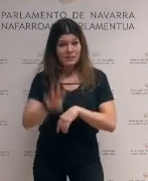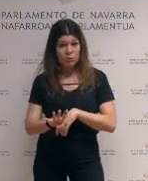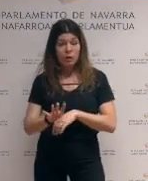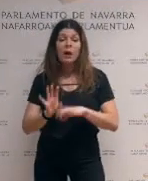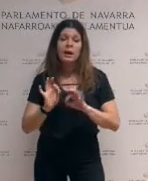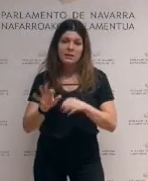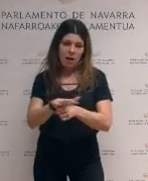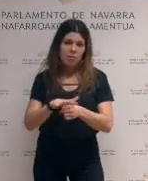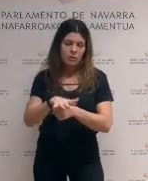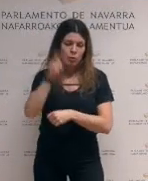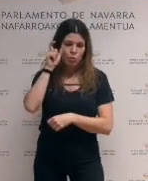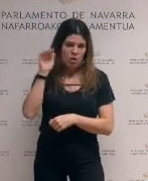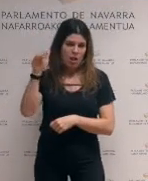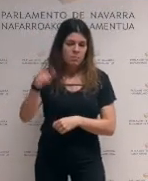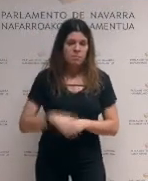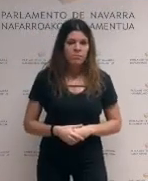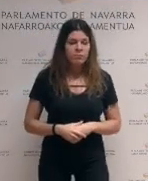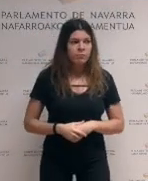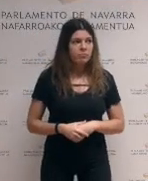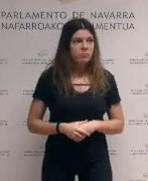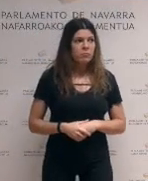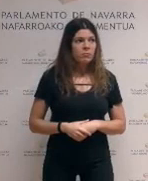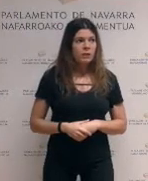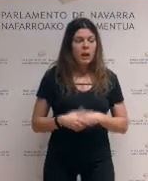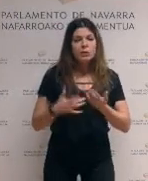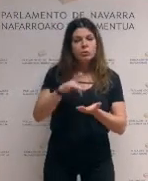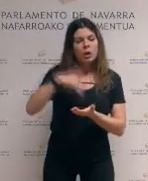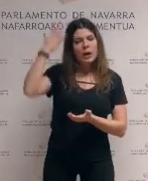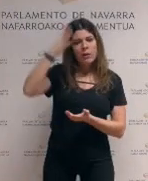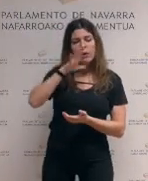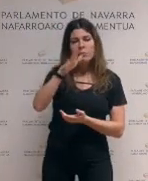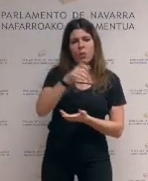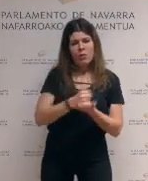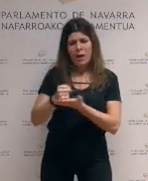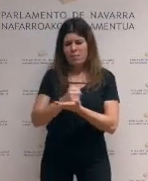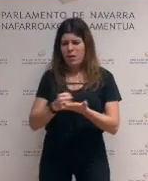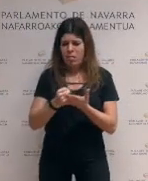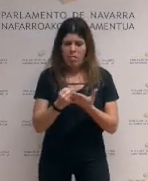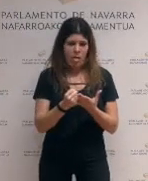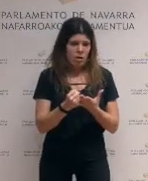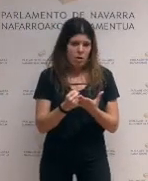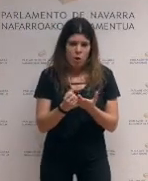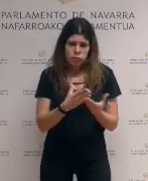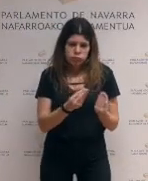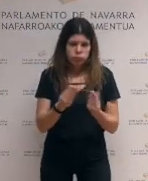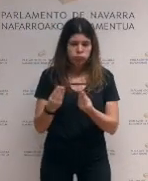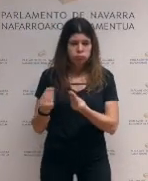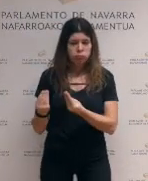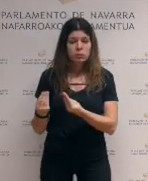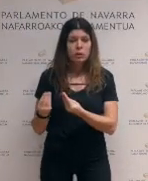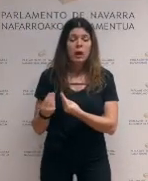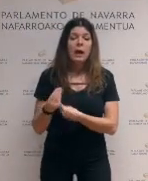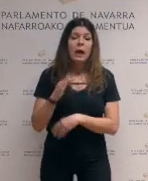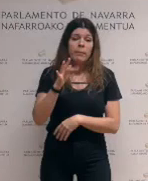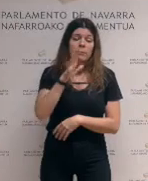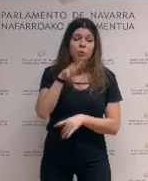rural. Esto ha ocurrido en Navarra no solo por el gran número de farmacias que tenemos, sino también por situaciones que han